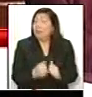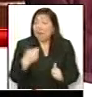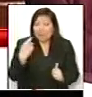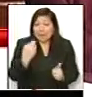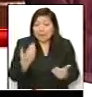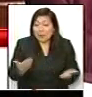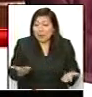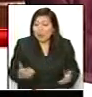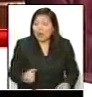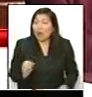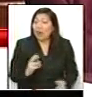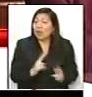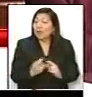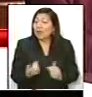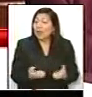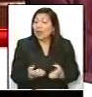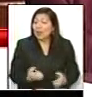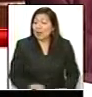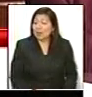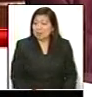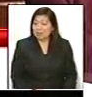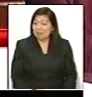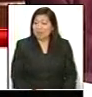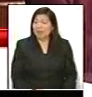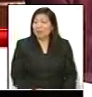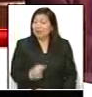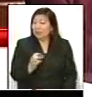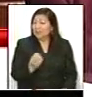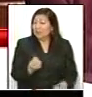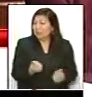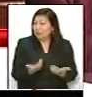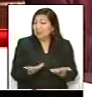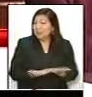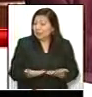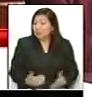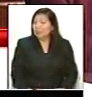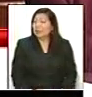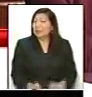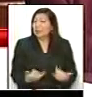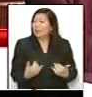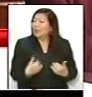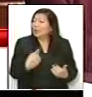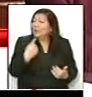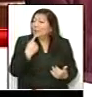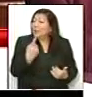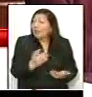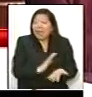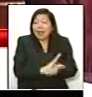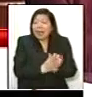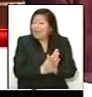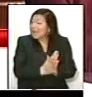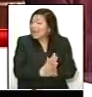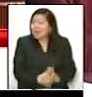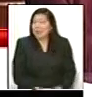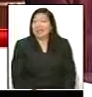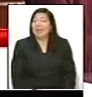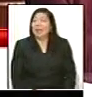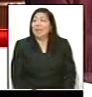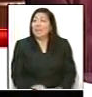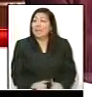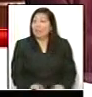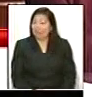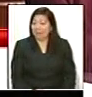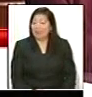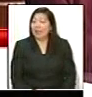política o la reforma económica? Yo creo que la reforma económica. Y eso, de eso no se dice absolutamente nada. Eso sí me